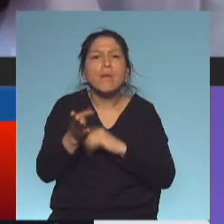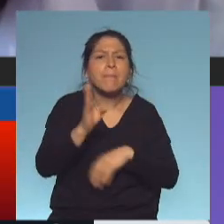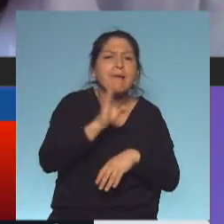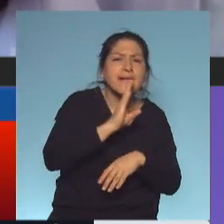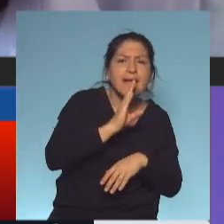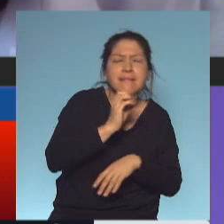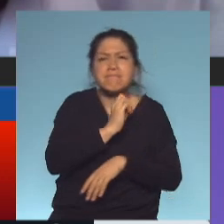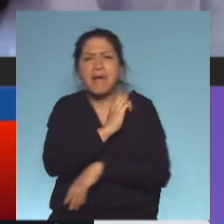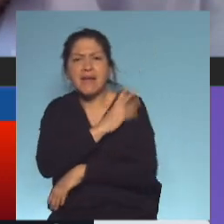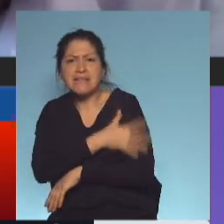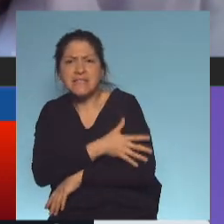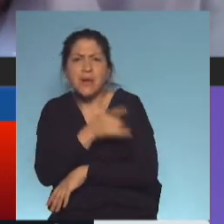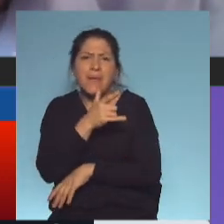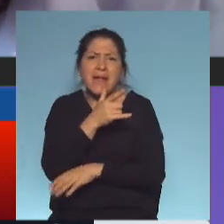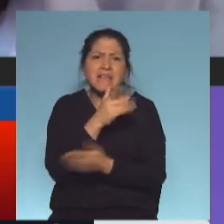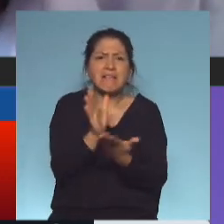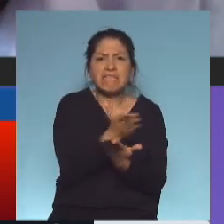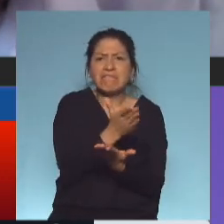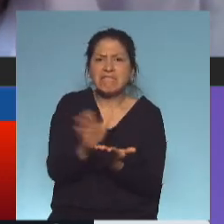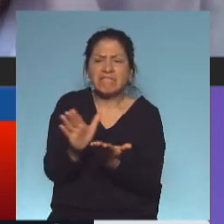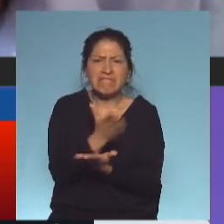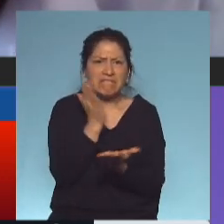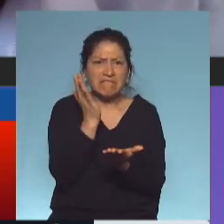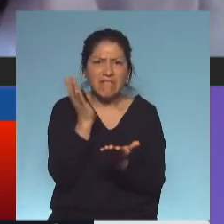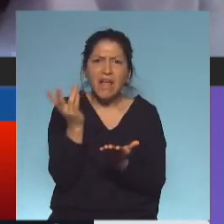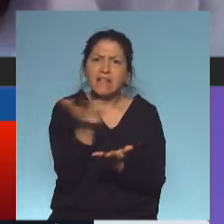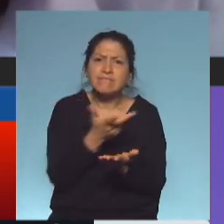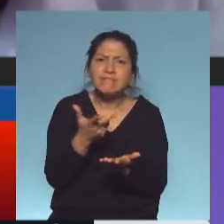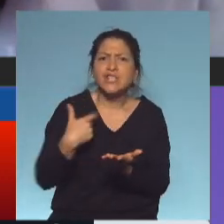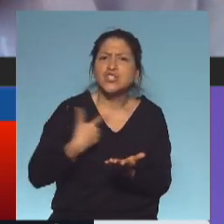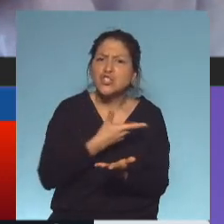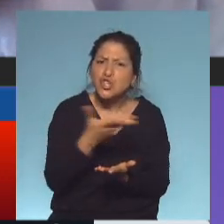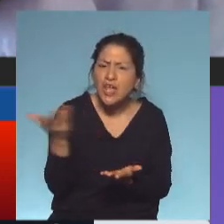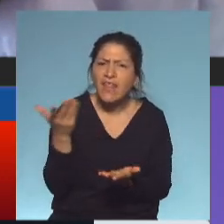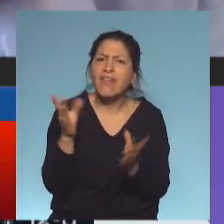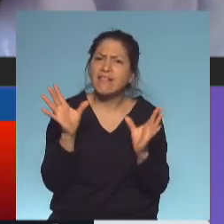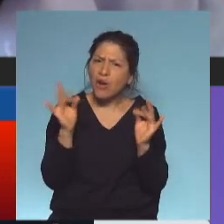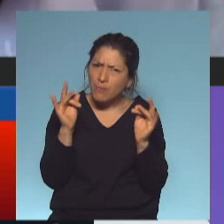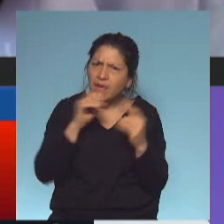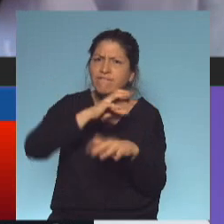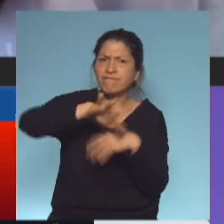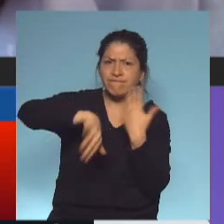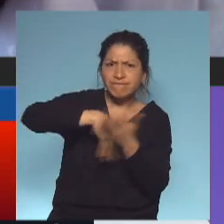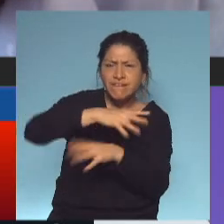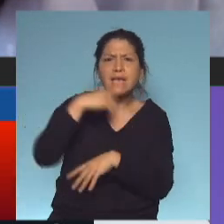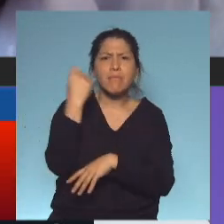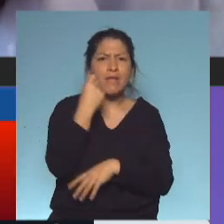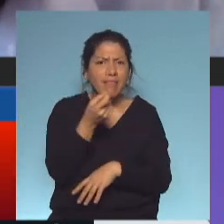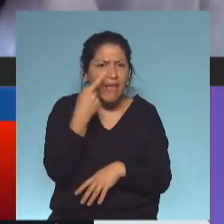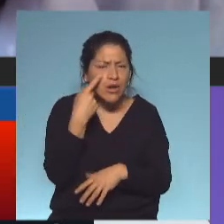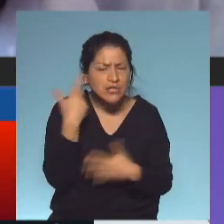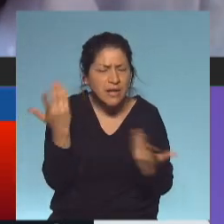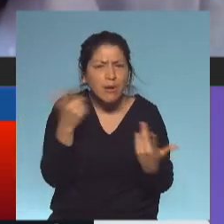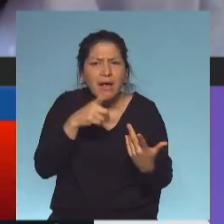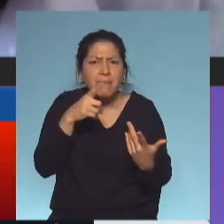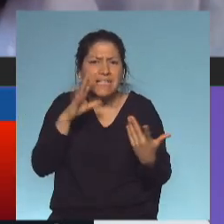y palestinos como si fueran unidades monolíticas. Son sociedades complejas y que en realidad hay que tener en cuenta, porque si no caemos en esta